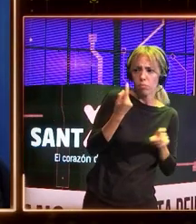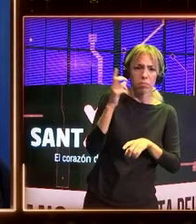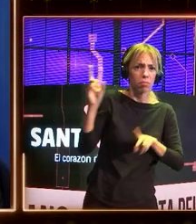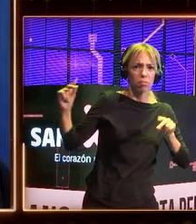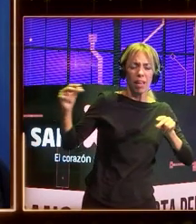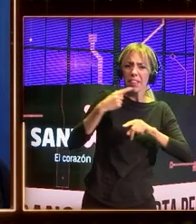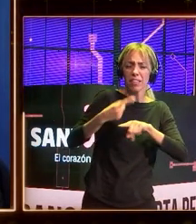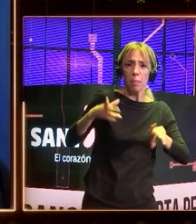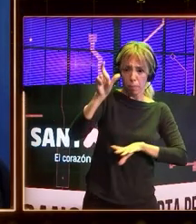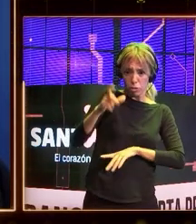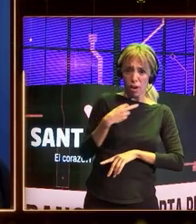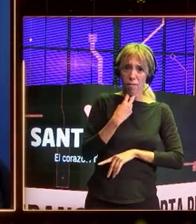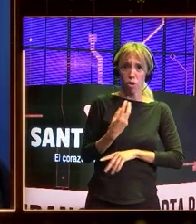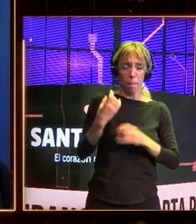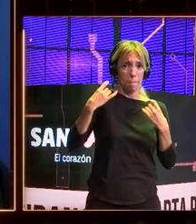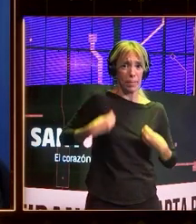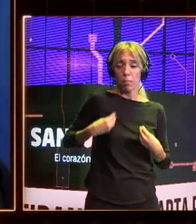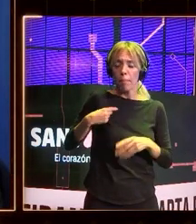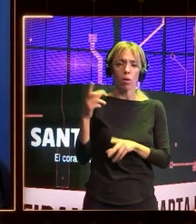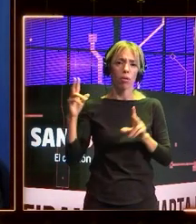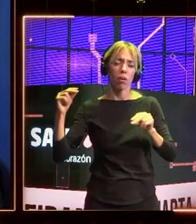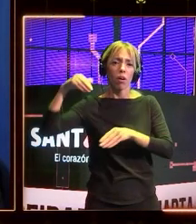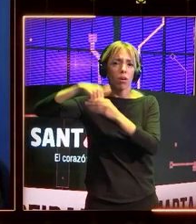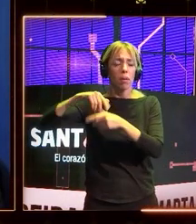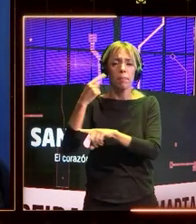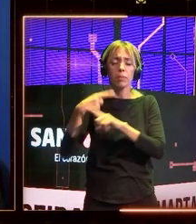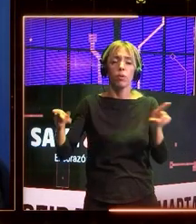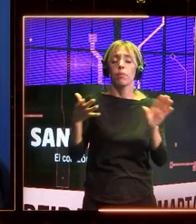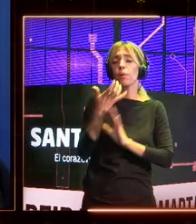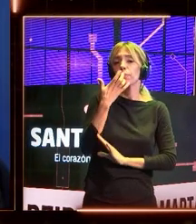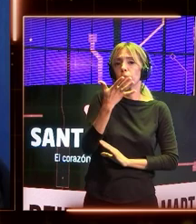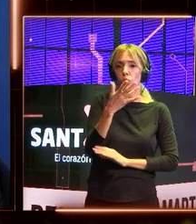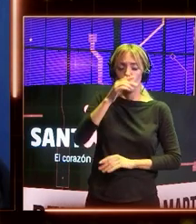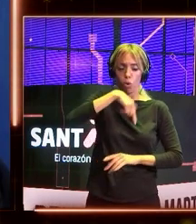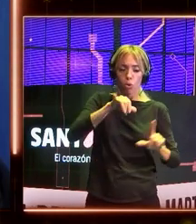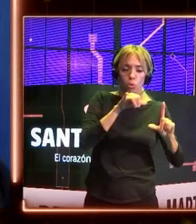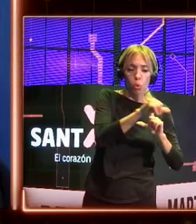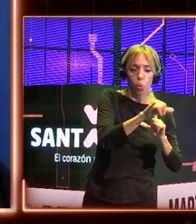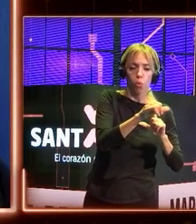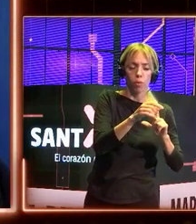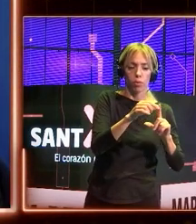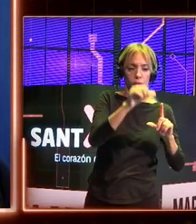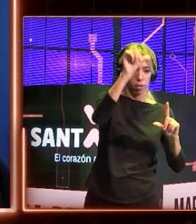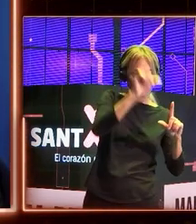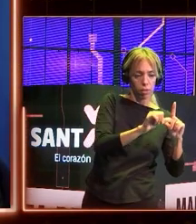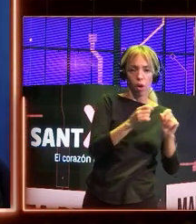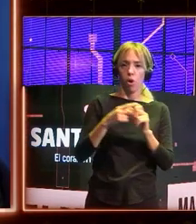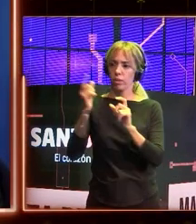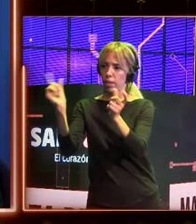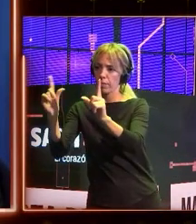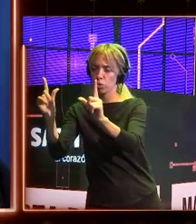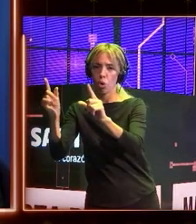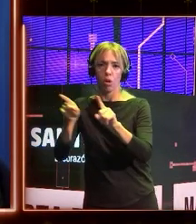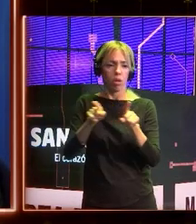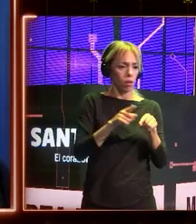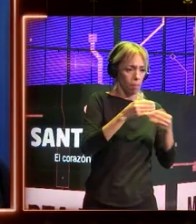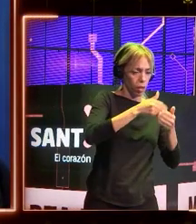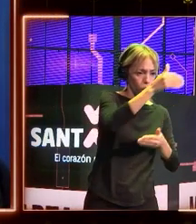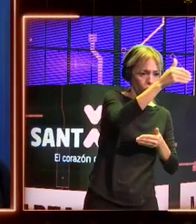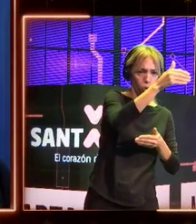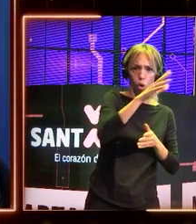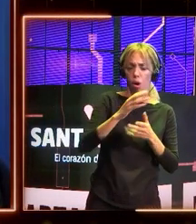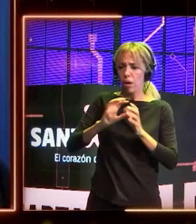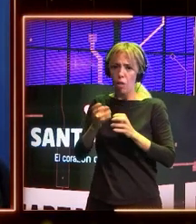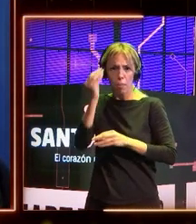mirando vídeos en YouTube y viendo noticias en formato televisivo pensando que es igual que la televisión, que es igual que el periódico, que es igual